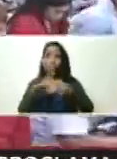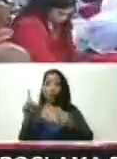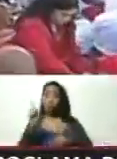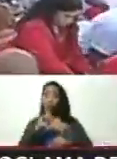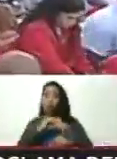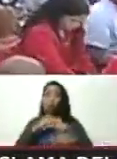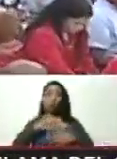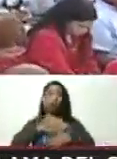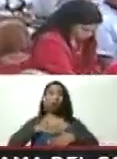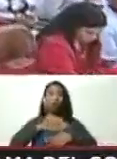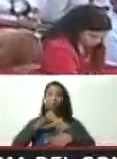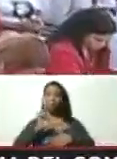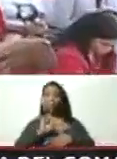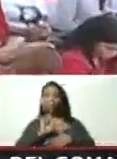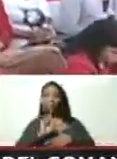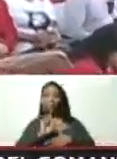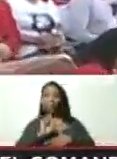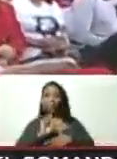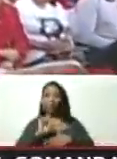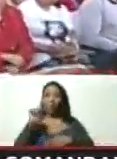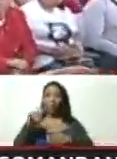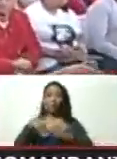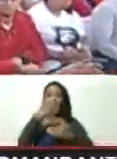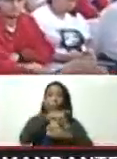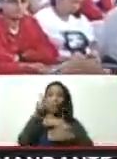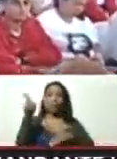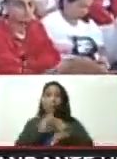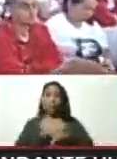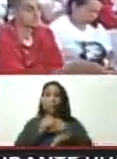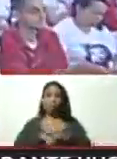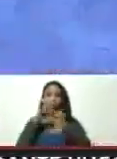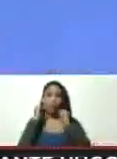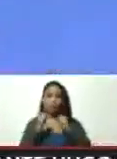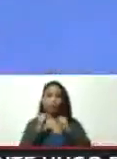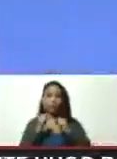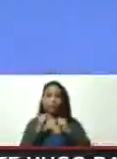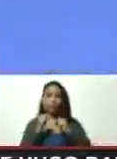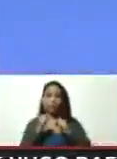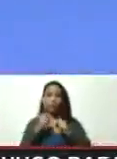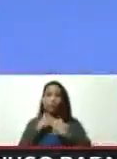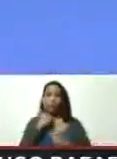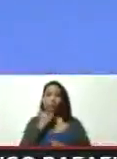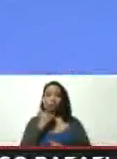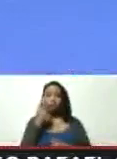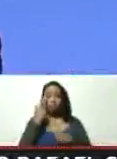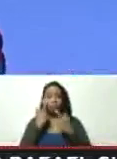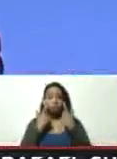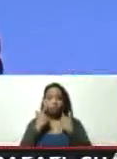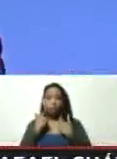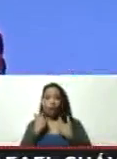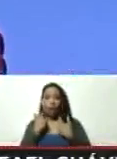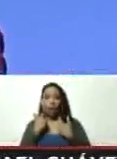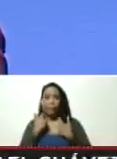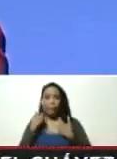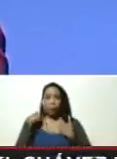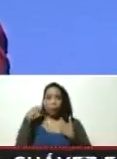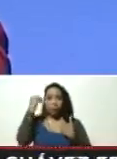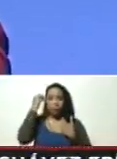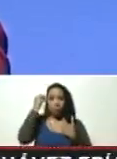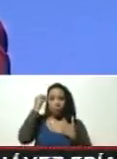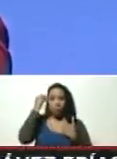ello, después de ese momento tan fuerte que yo incluso, yo casi lloraba, pensé que Nicolás Maduro iba a llorar,